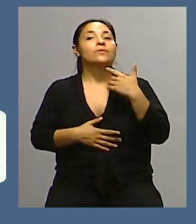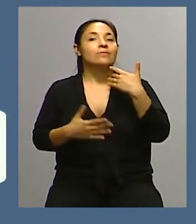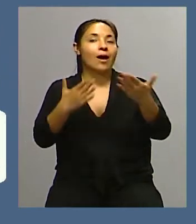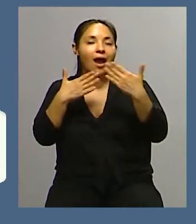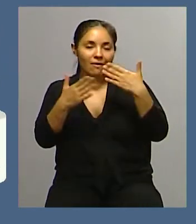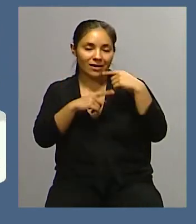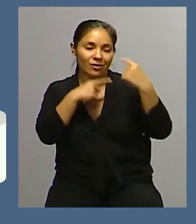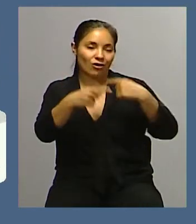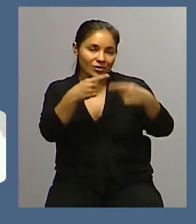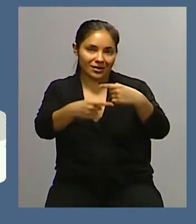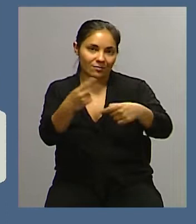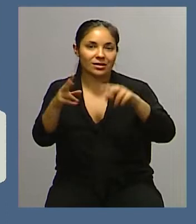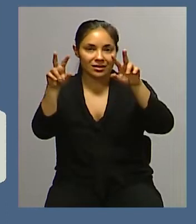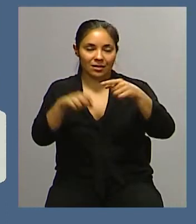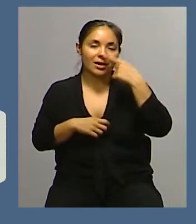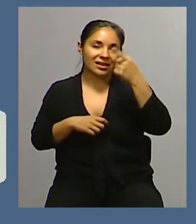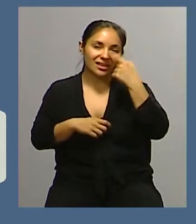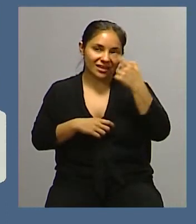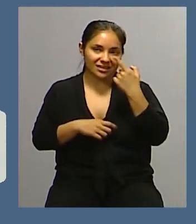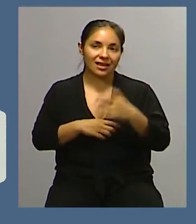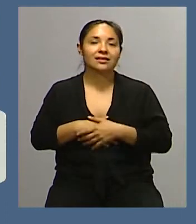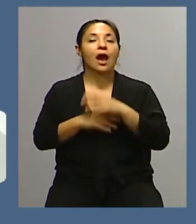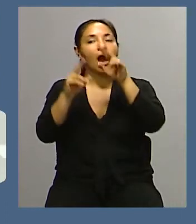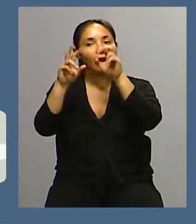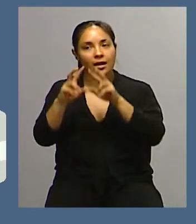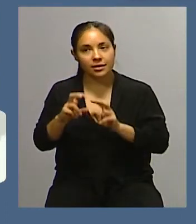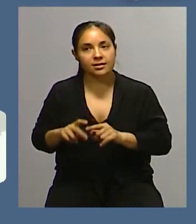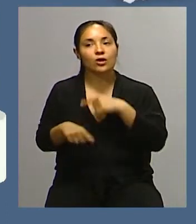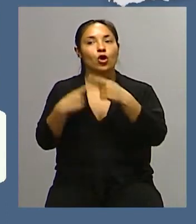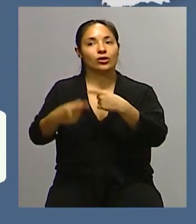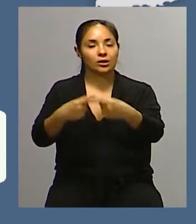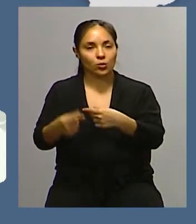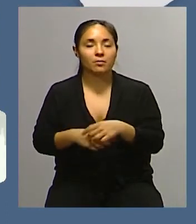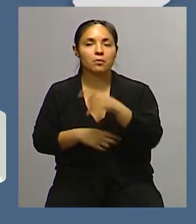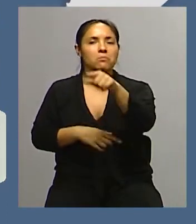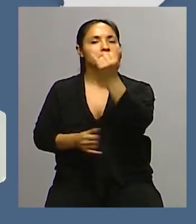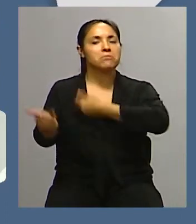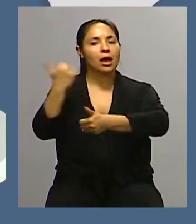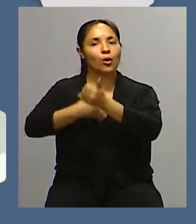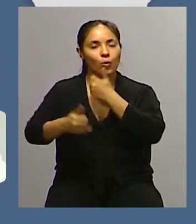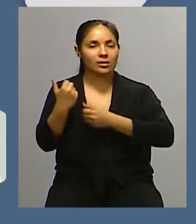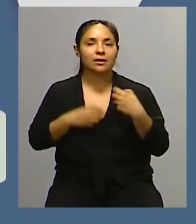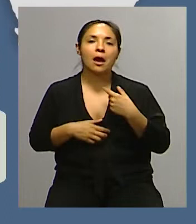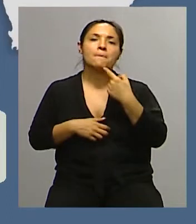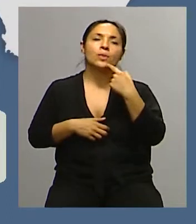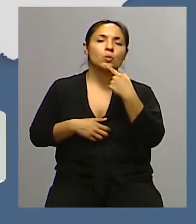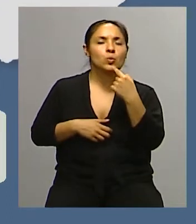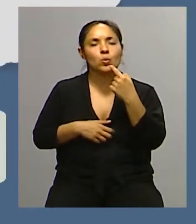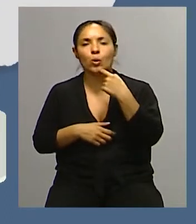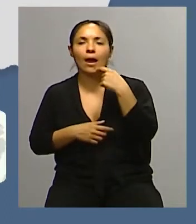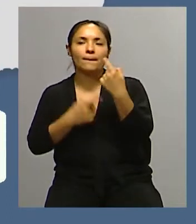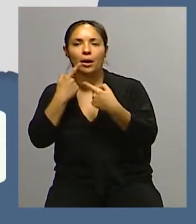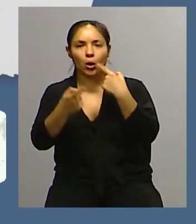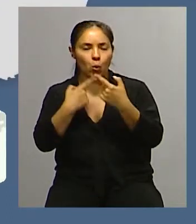hablando de este tema que es sumamente interesante y vamos a seguir analizando porque a partir de lo que vos estás contando surgen muchas más preguntas de lo que